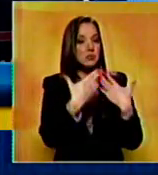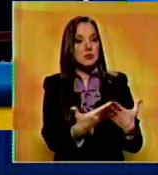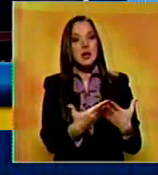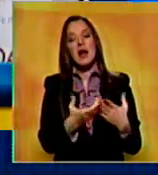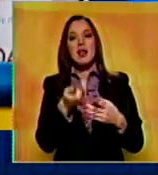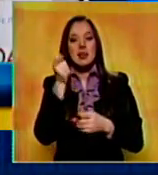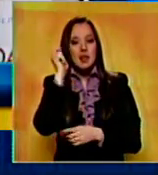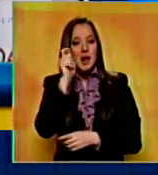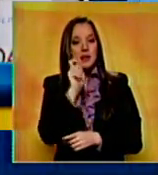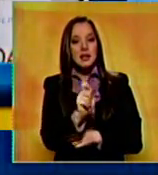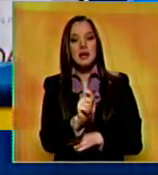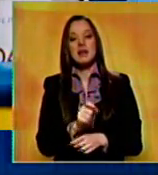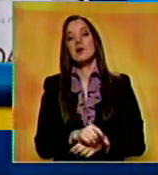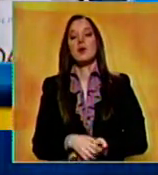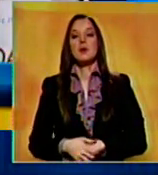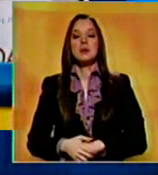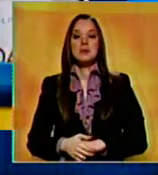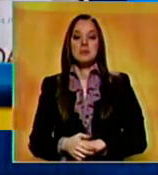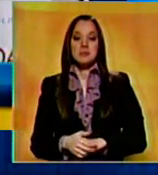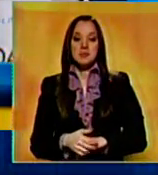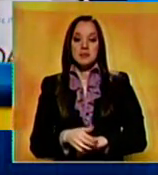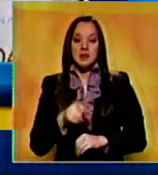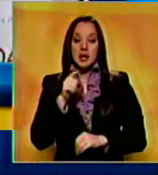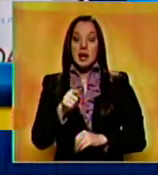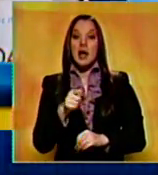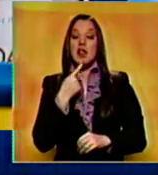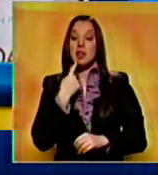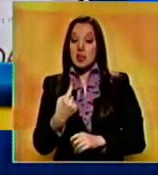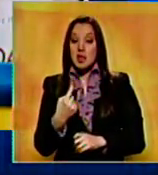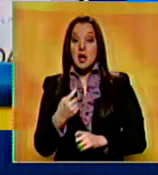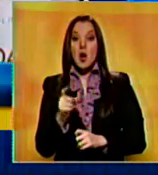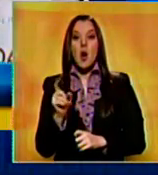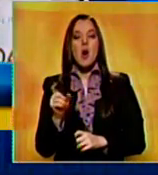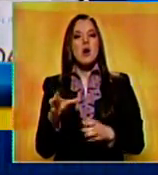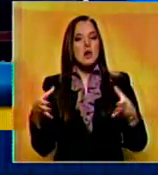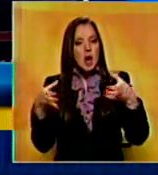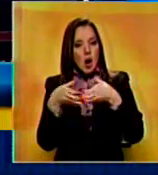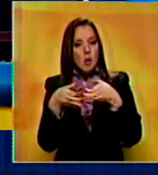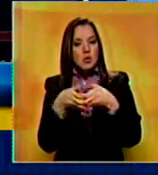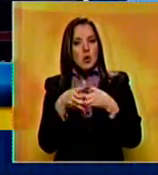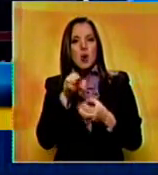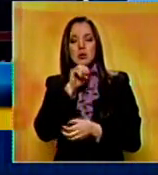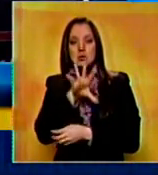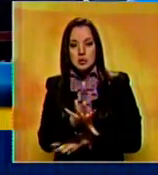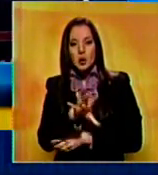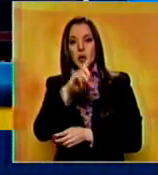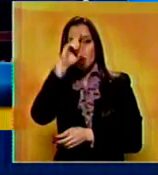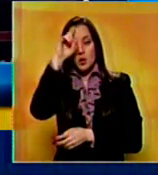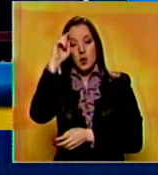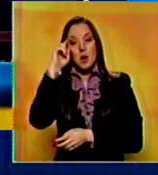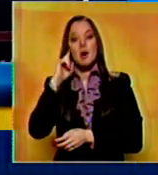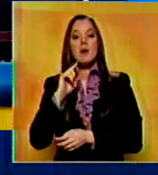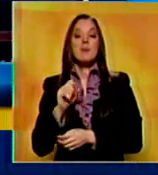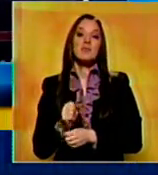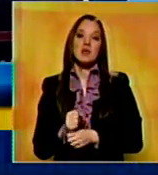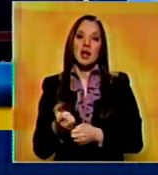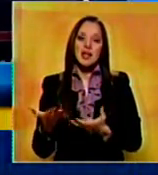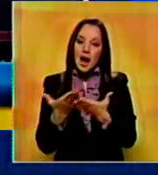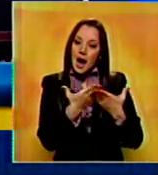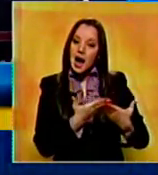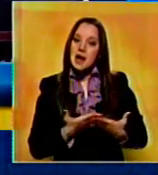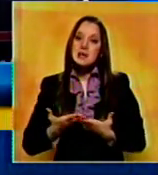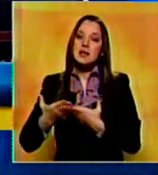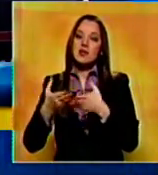técnico Gianpiero Gasperini. Rincón dijo que el Genoa es un club histórico, que su garra y su agresividad están al servicio del